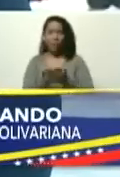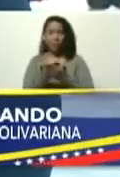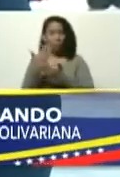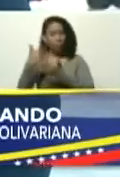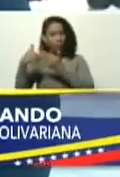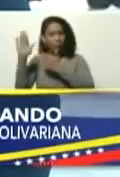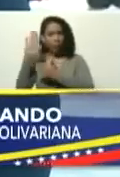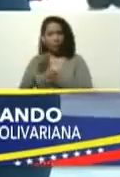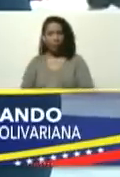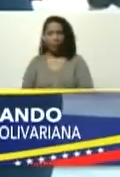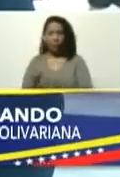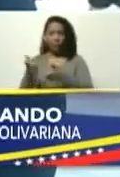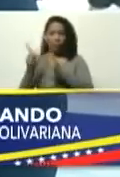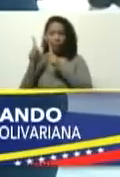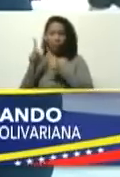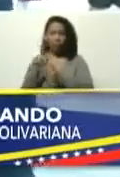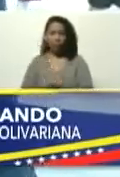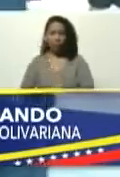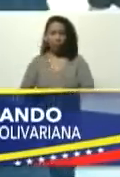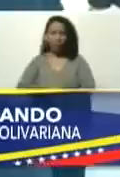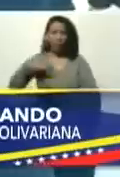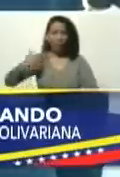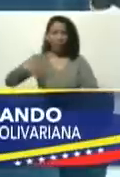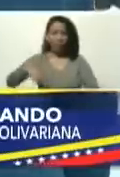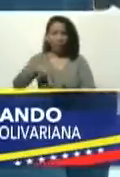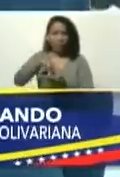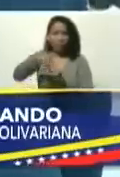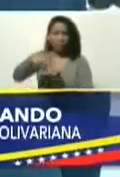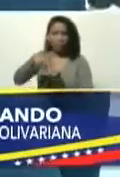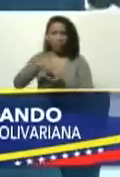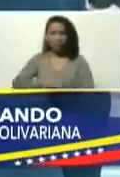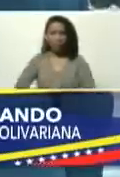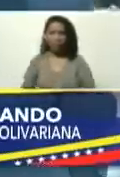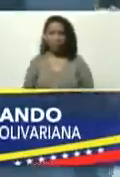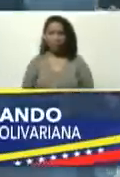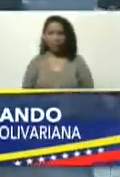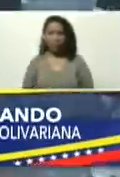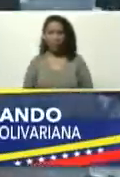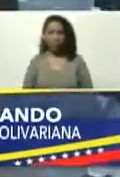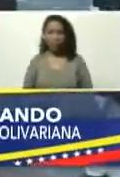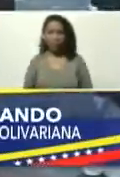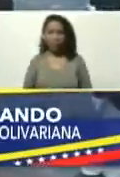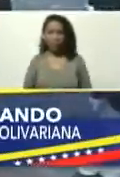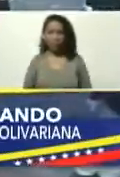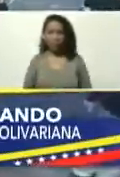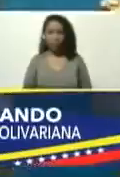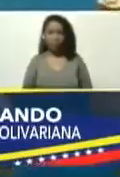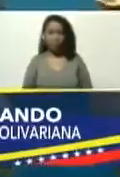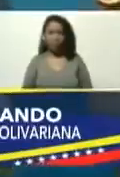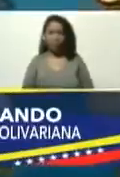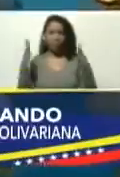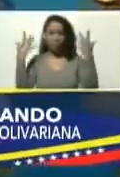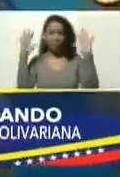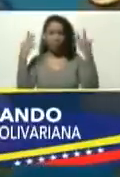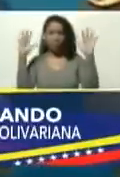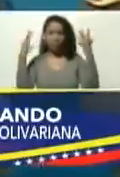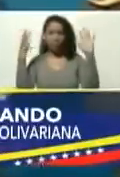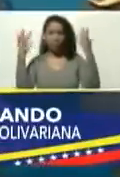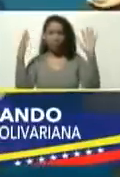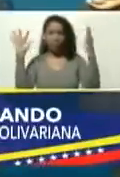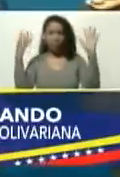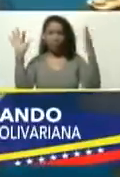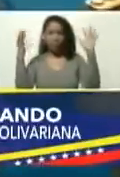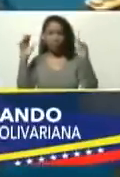retirarme. Autorizado. A la de re. De frente, mar. A discre.